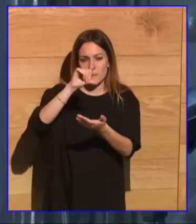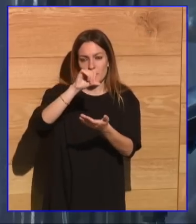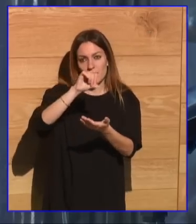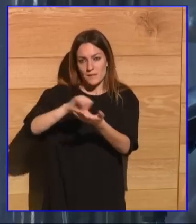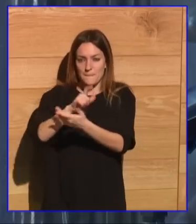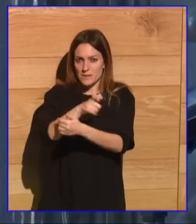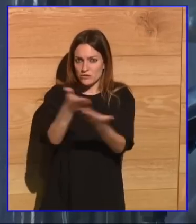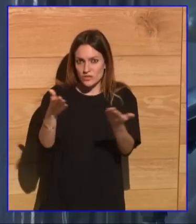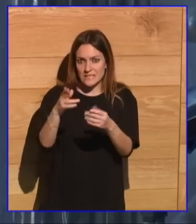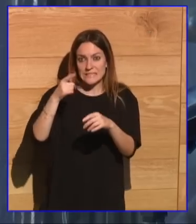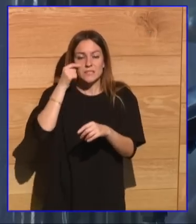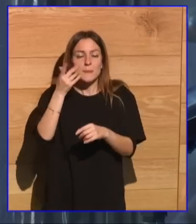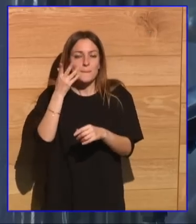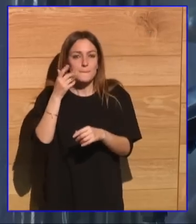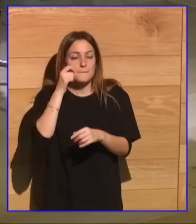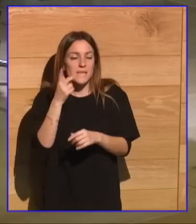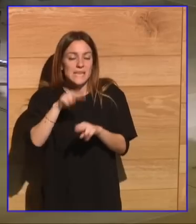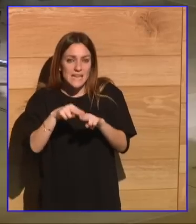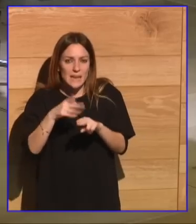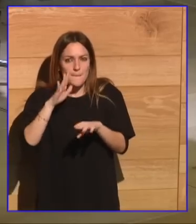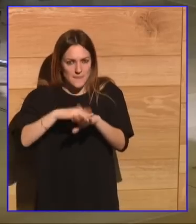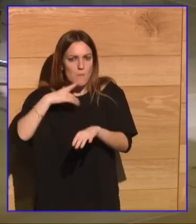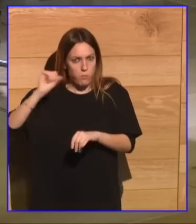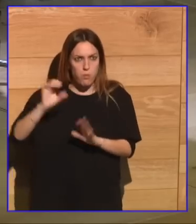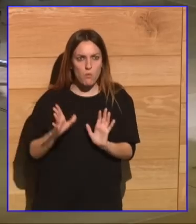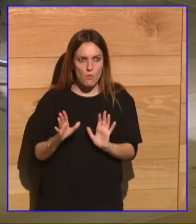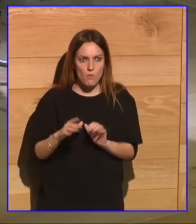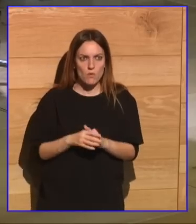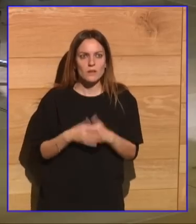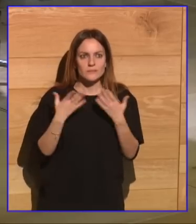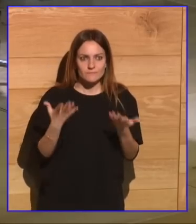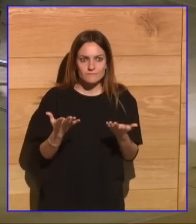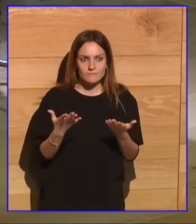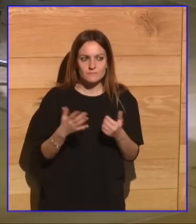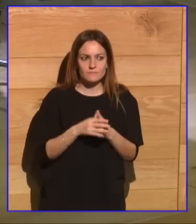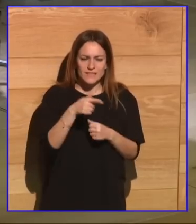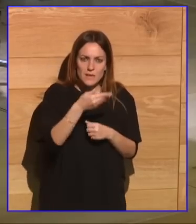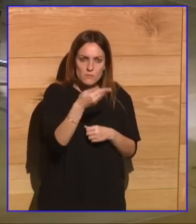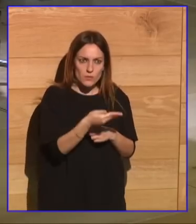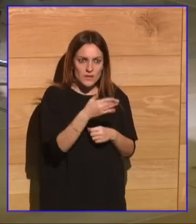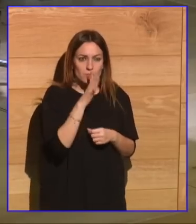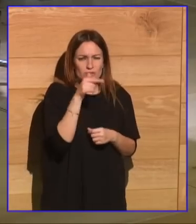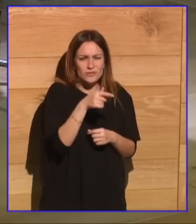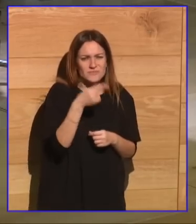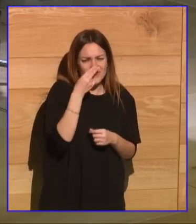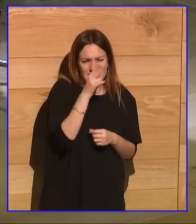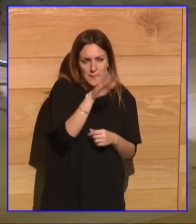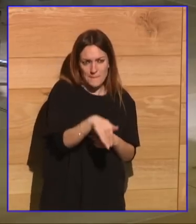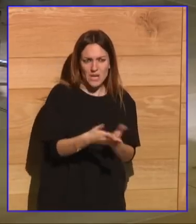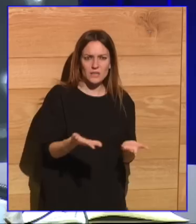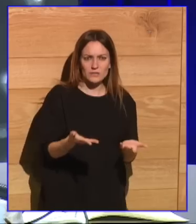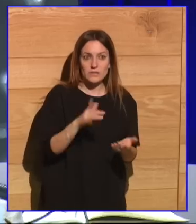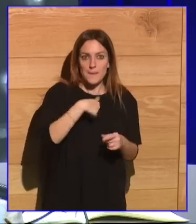al campo para colgarlos. Claro, esa es la parte más interesante y por eso esos subrayados resultan menos interesantes. La película me